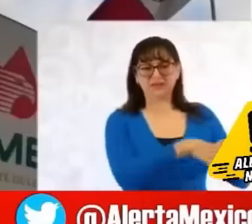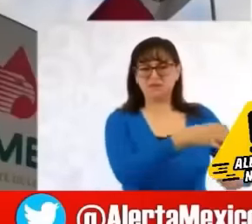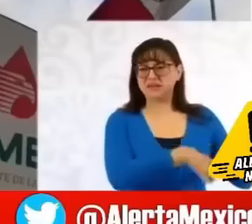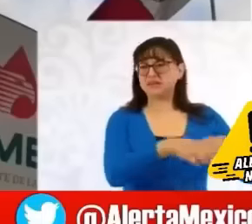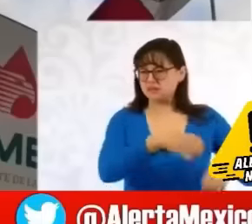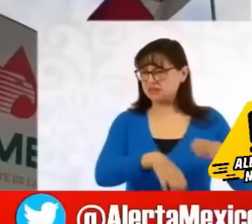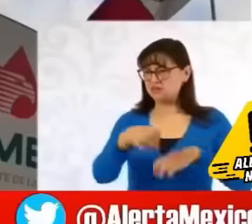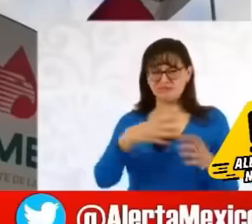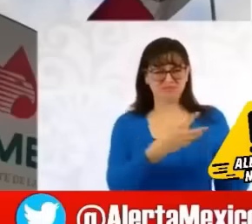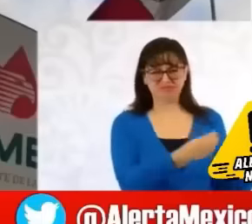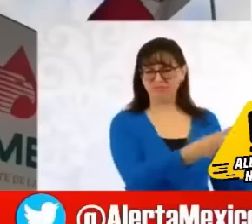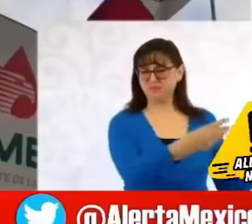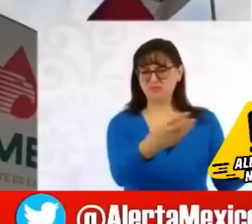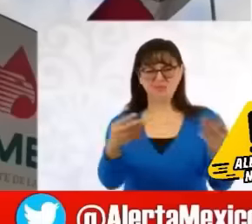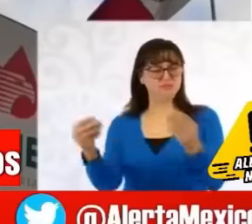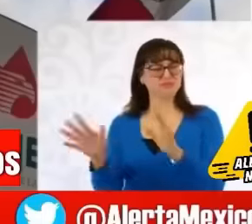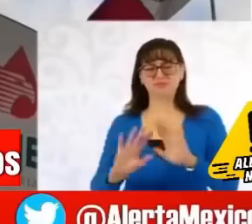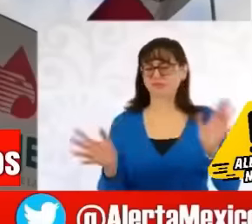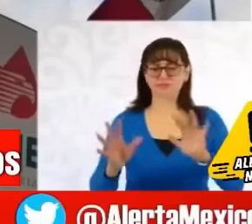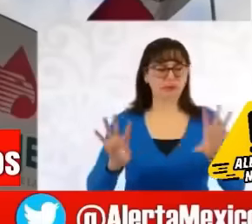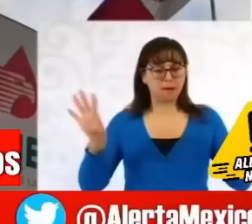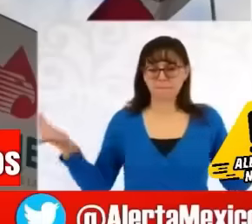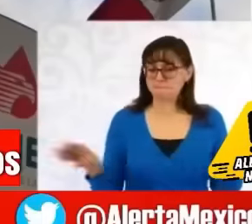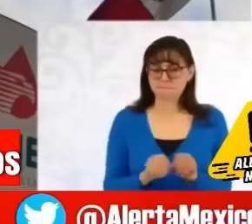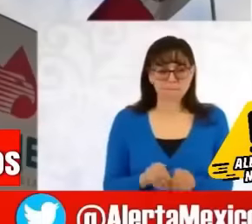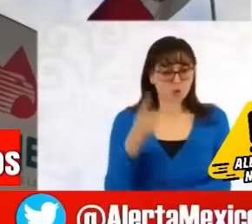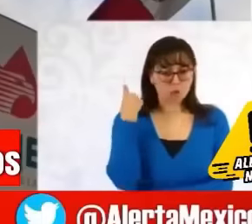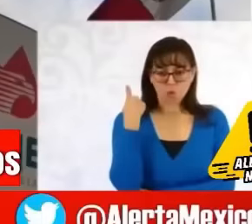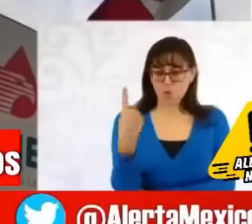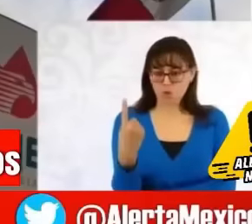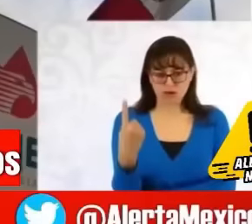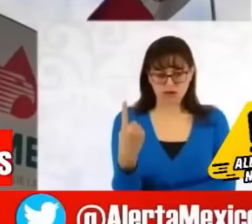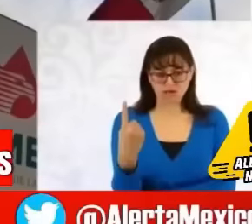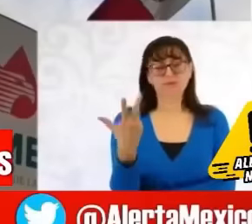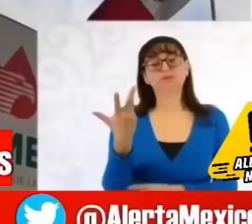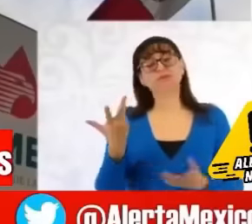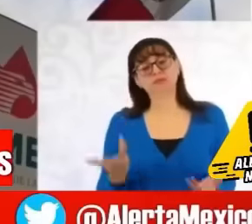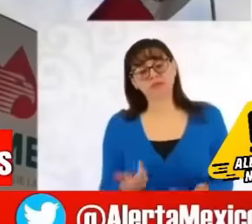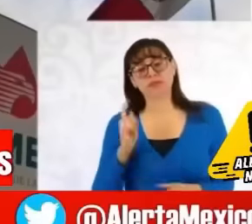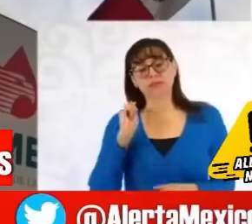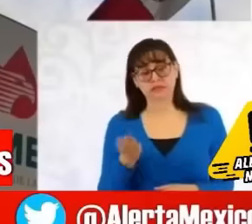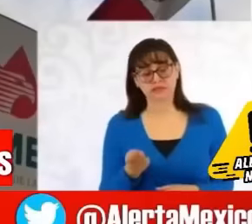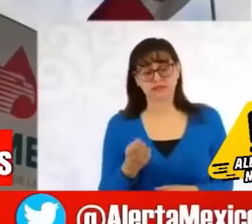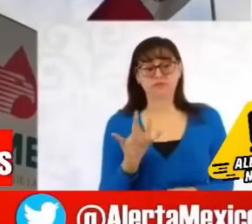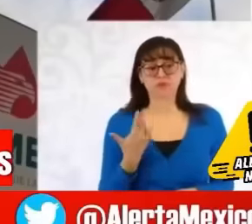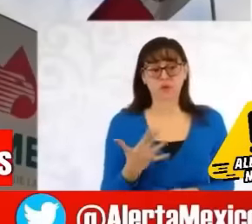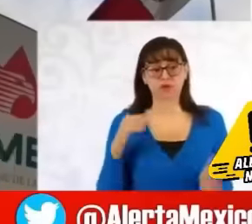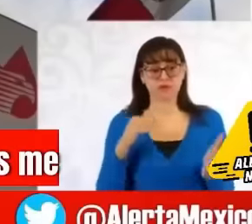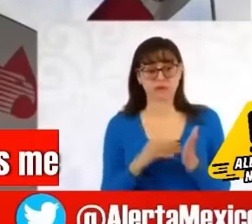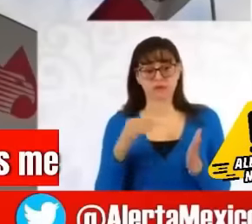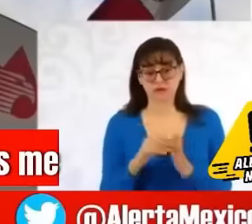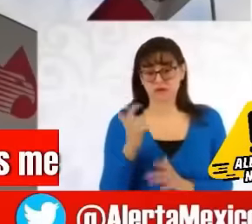De entrada, nuestra meta es tener una reducción de los egresos de 50 mil millones de